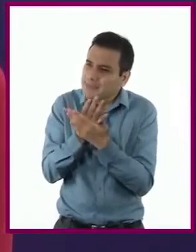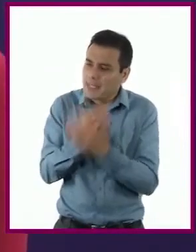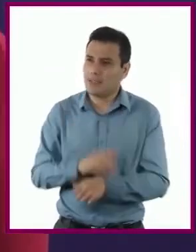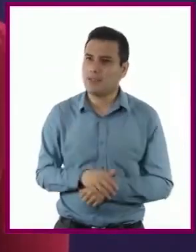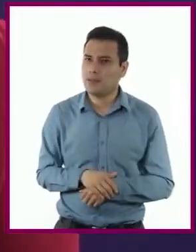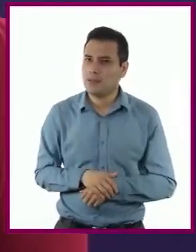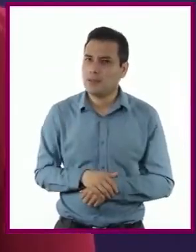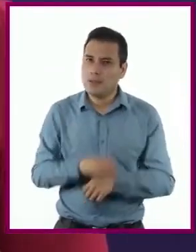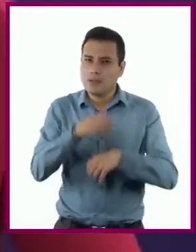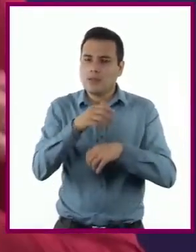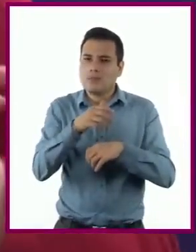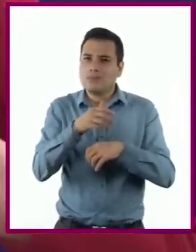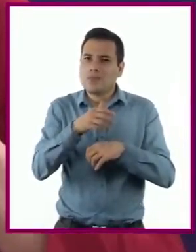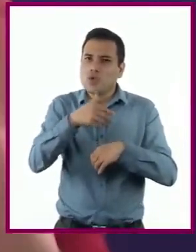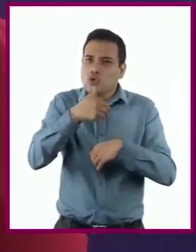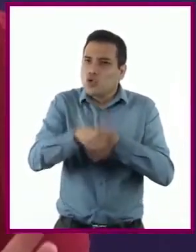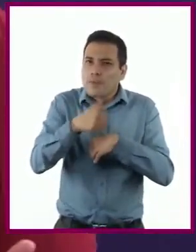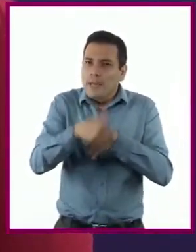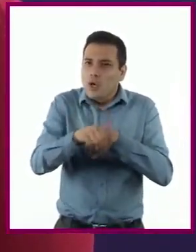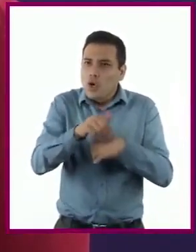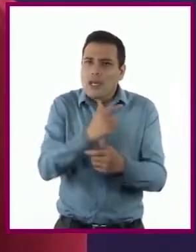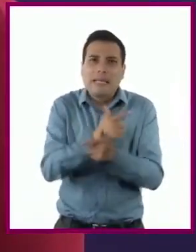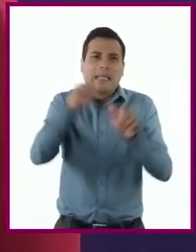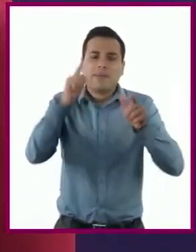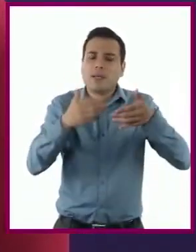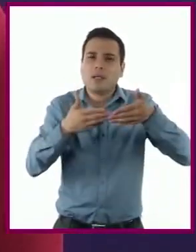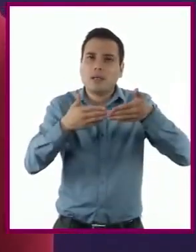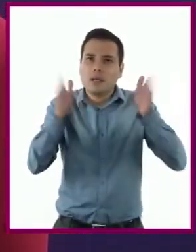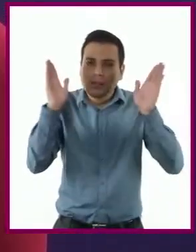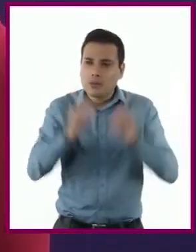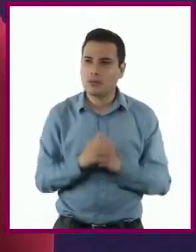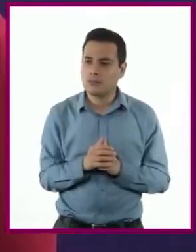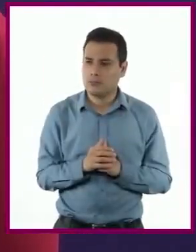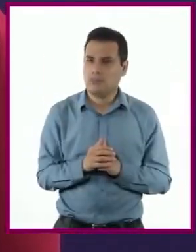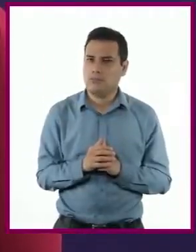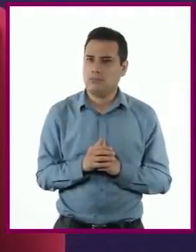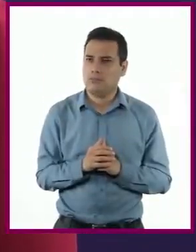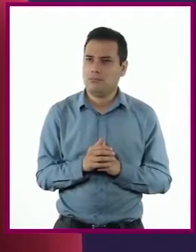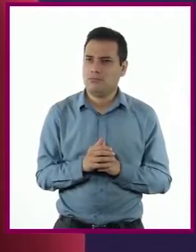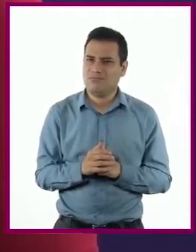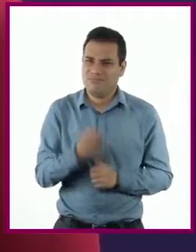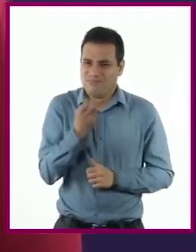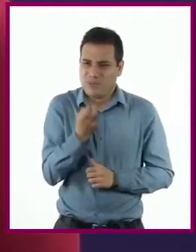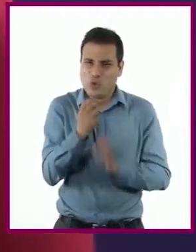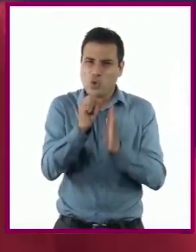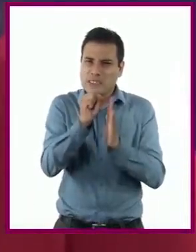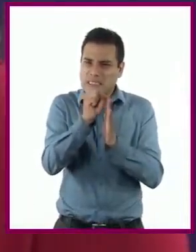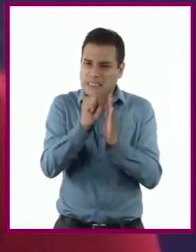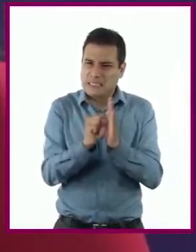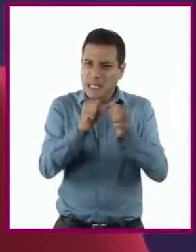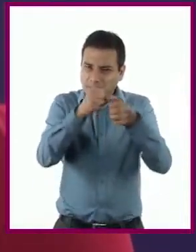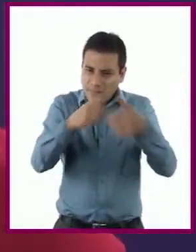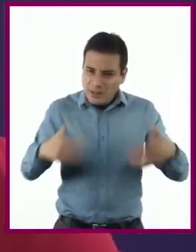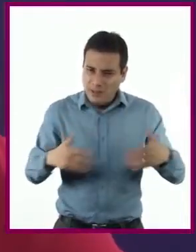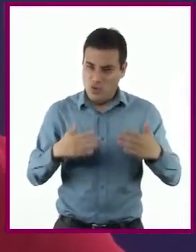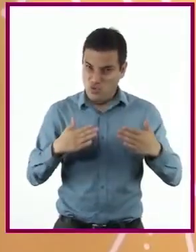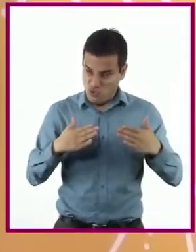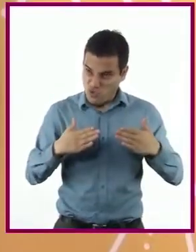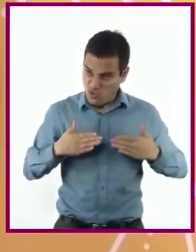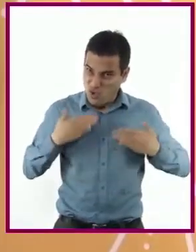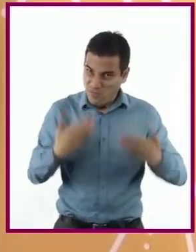la clave pública es visible para cualquier persona, ¿por qué es un sistema tan confiable a nivel